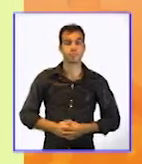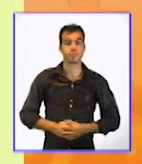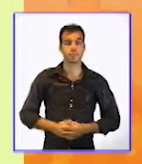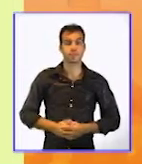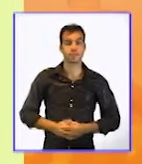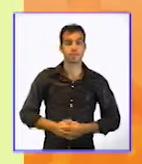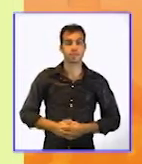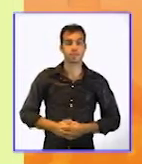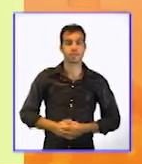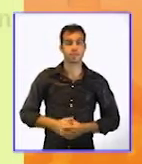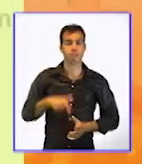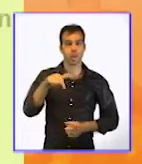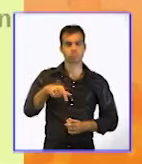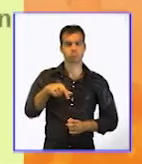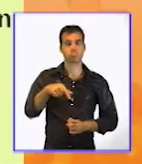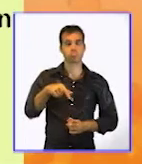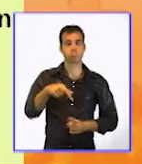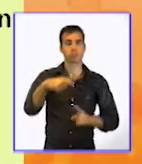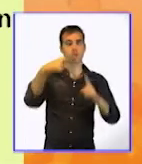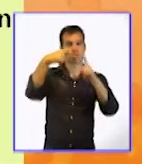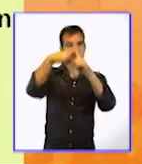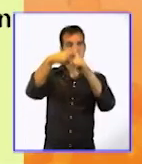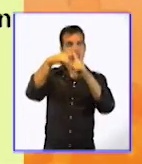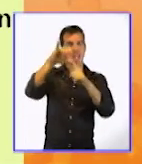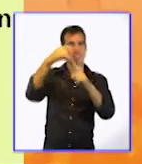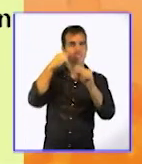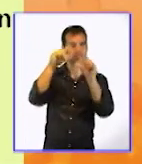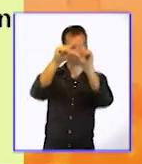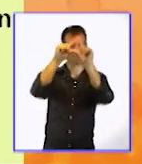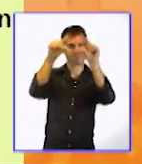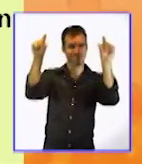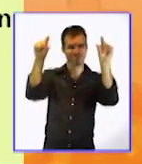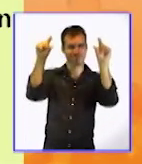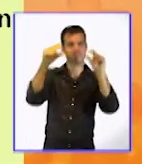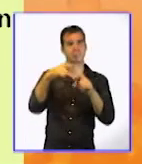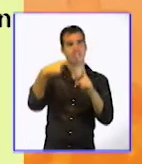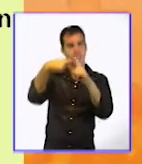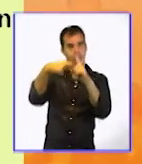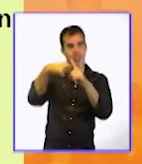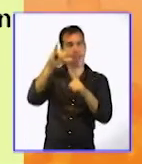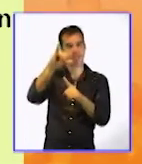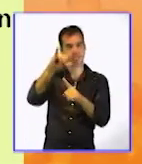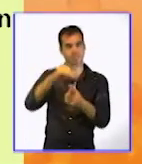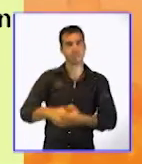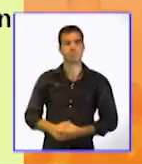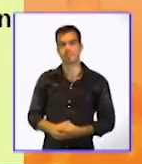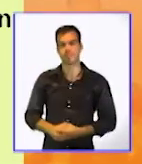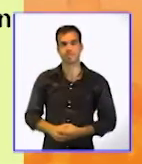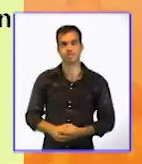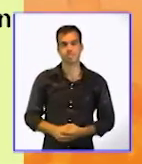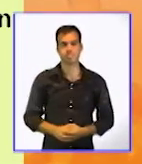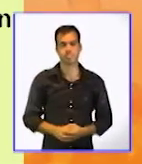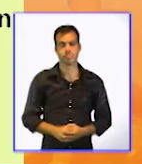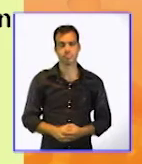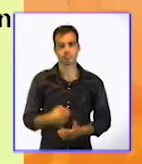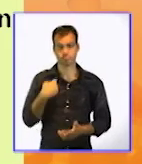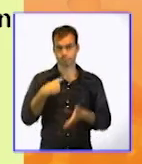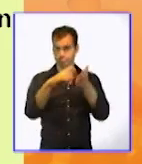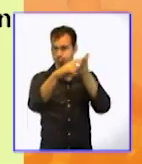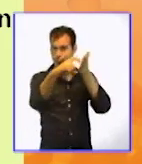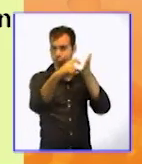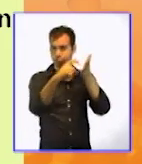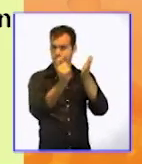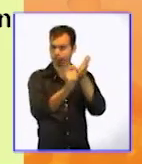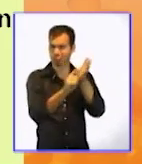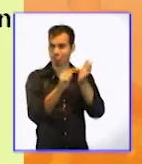Vamos a continuar con la constante de disociación iónica, es decir, la CAI.